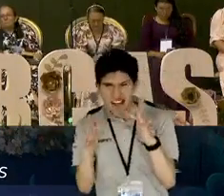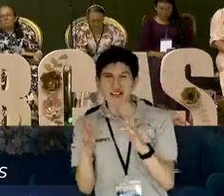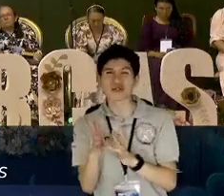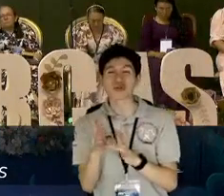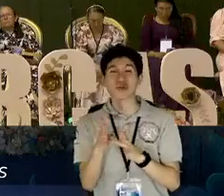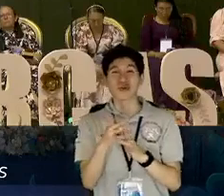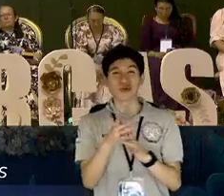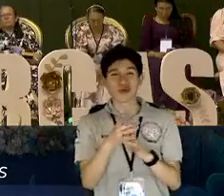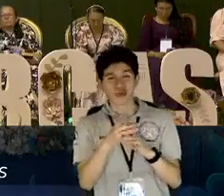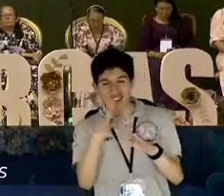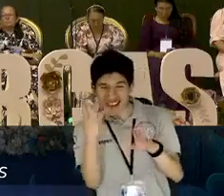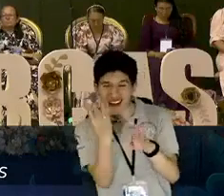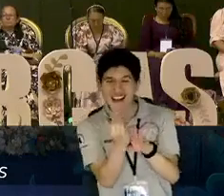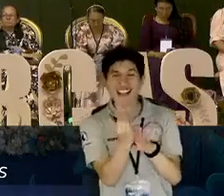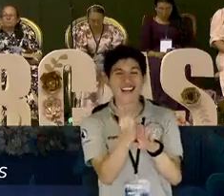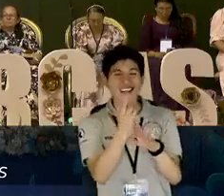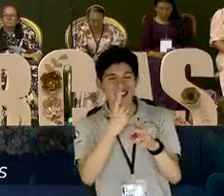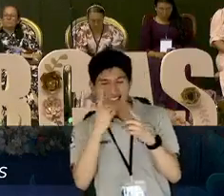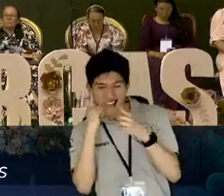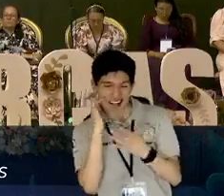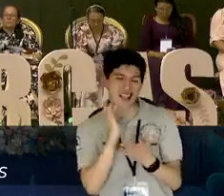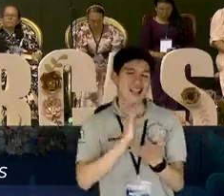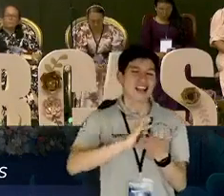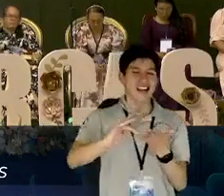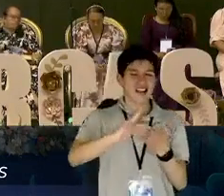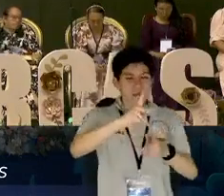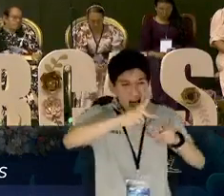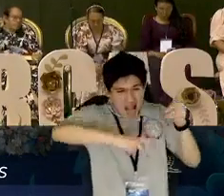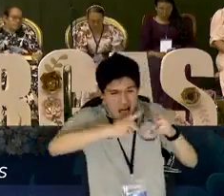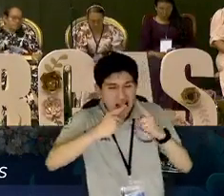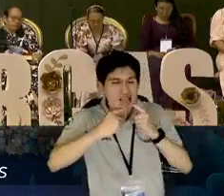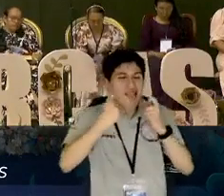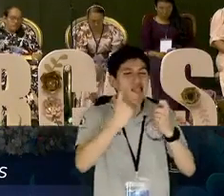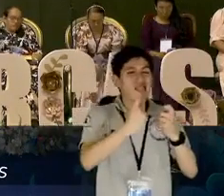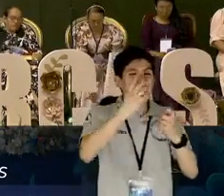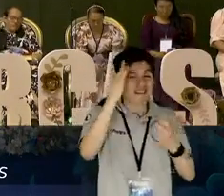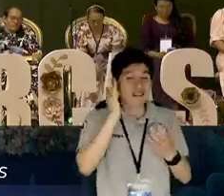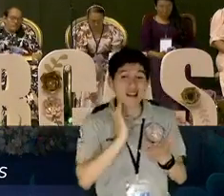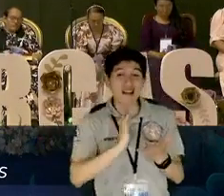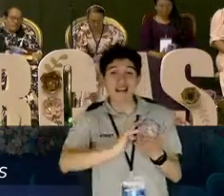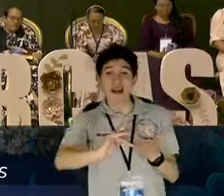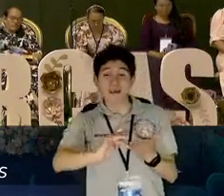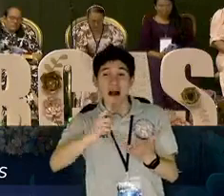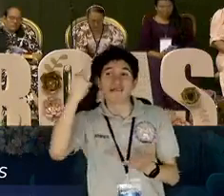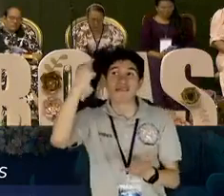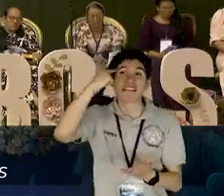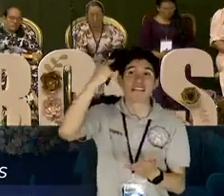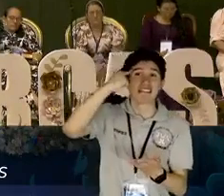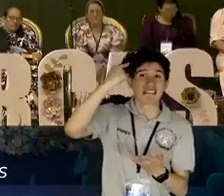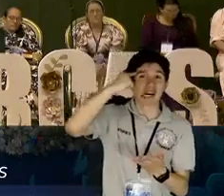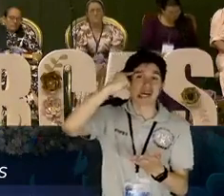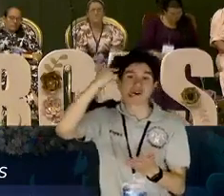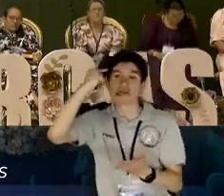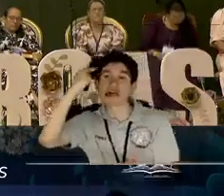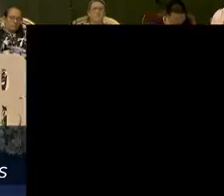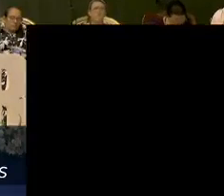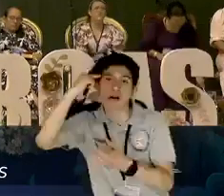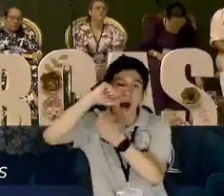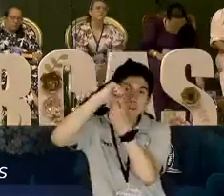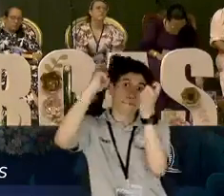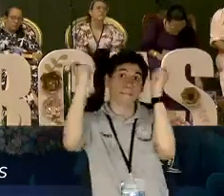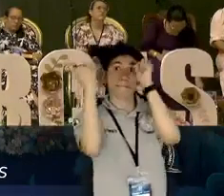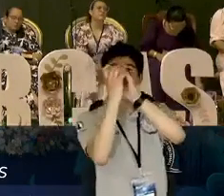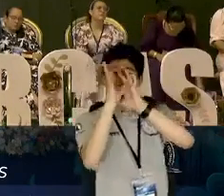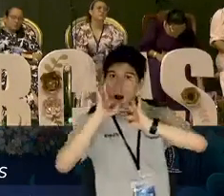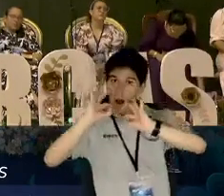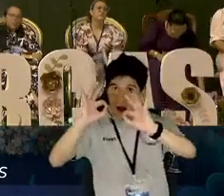la iglesia, que limpia el ser humano, que transforma la mente del hombre y que hace que permanezcamos en la unidad